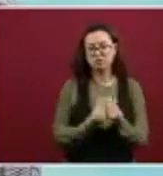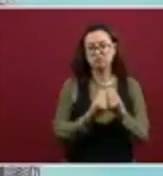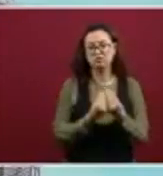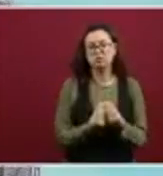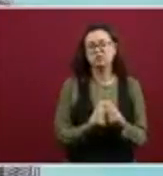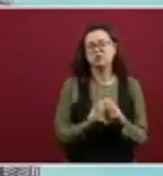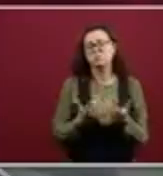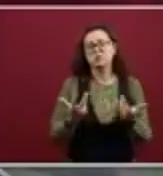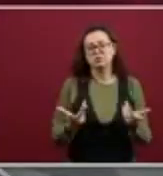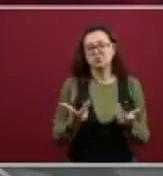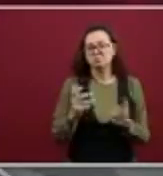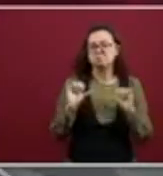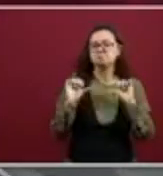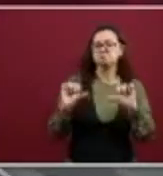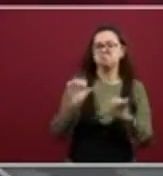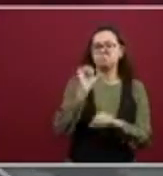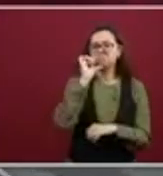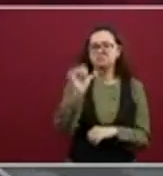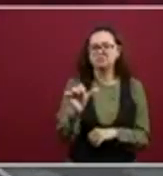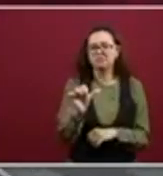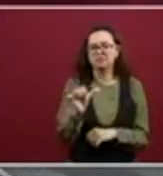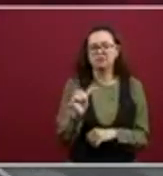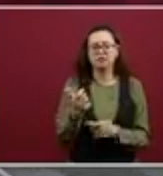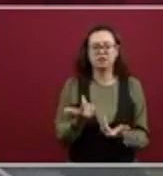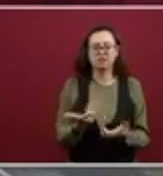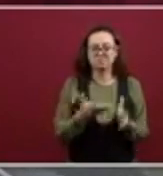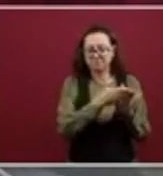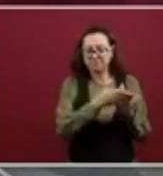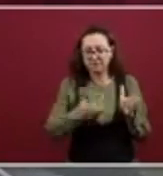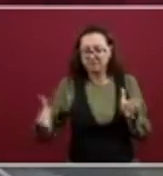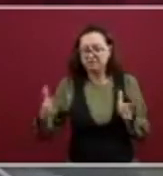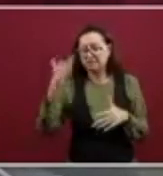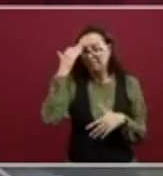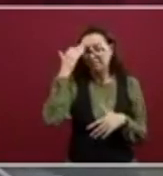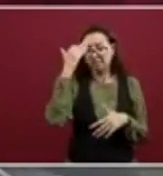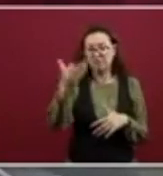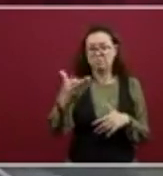contribuyentes. El valor actual de estas condonaciones es